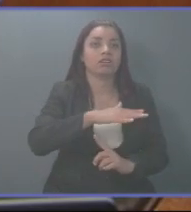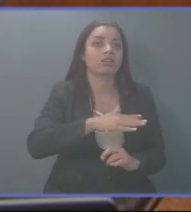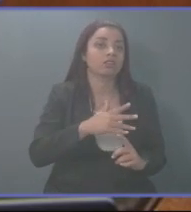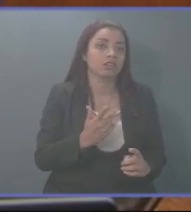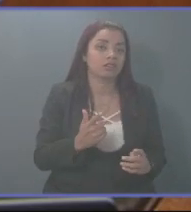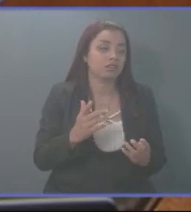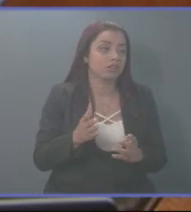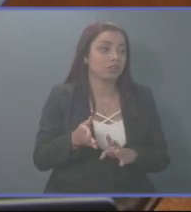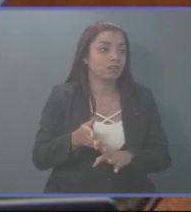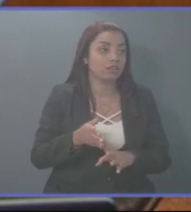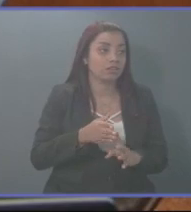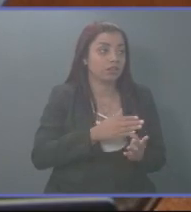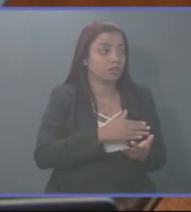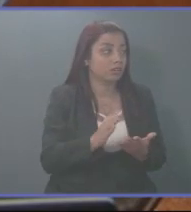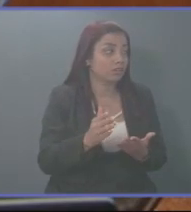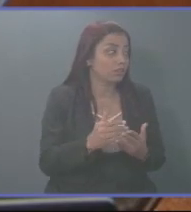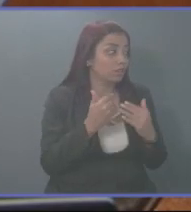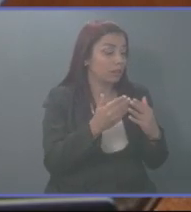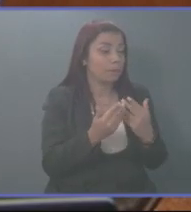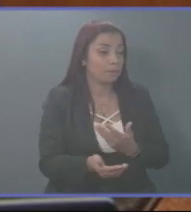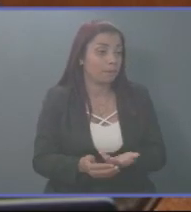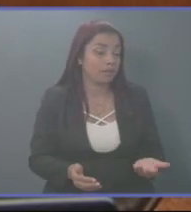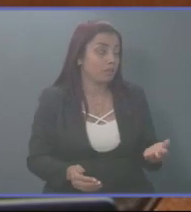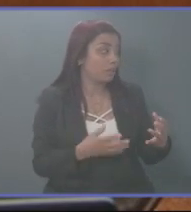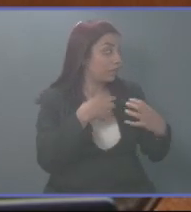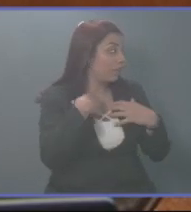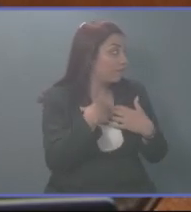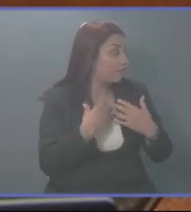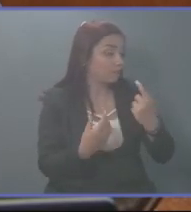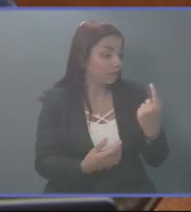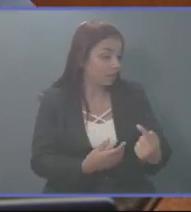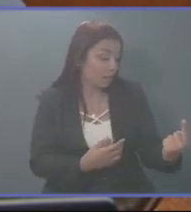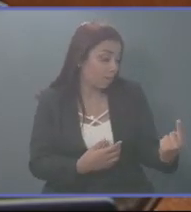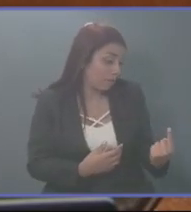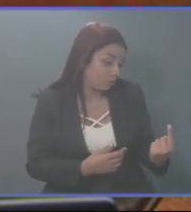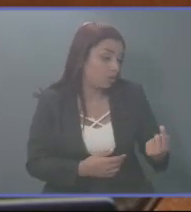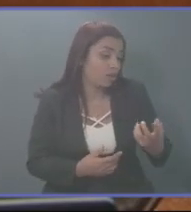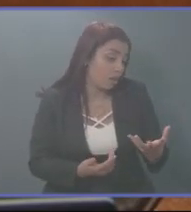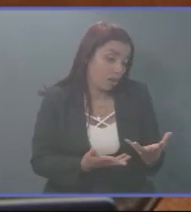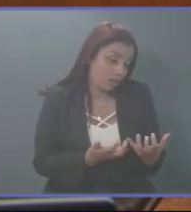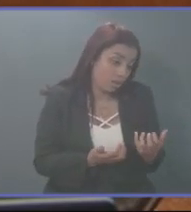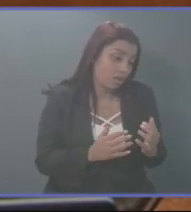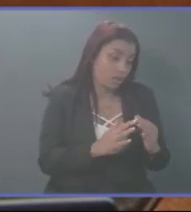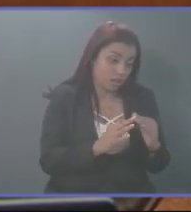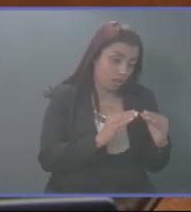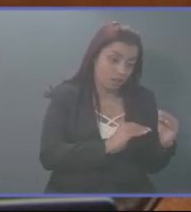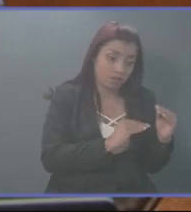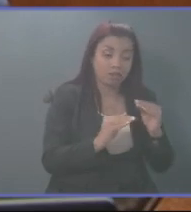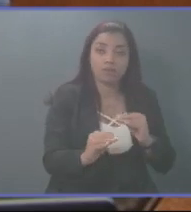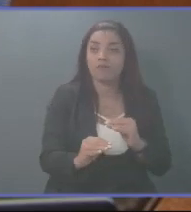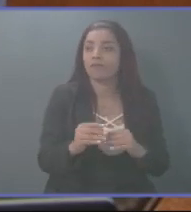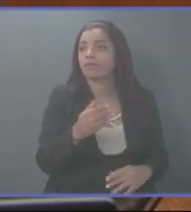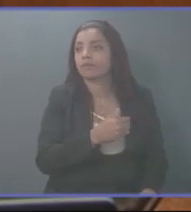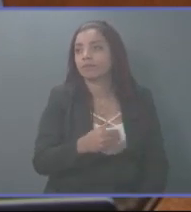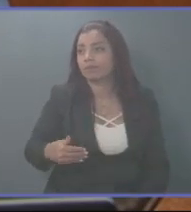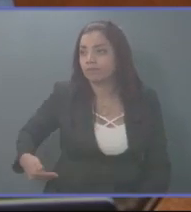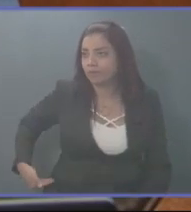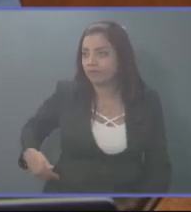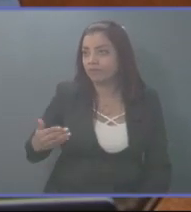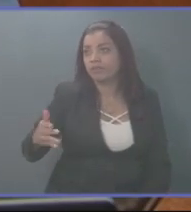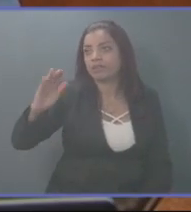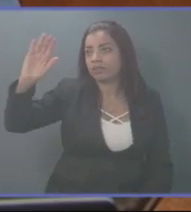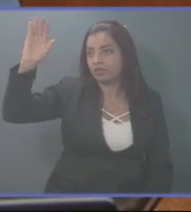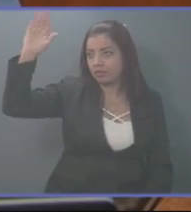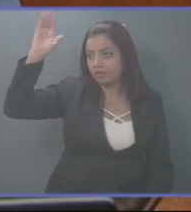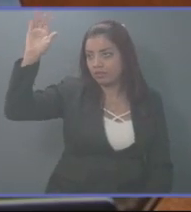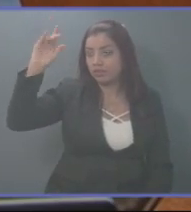desplazamiento y carencia de medios de vida de la persona solicitante. Procedo, presidente, a ceder el